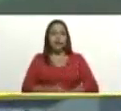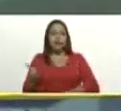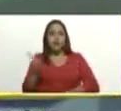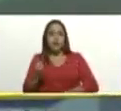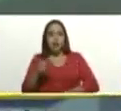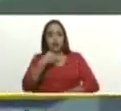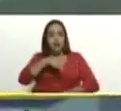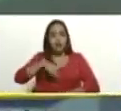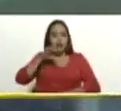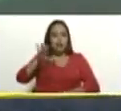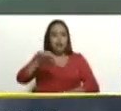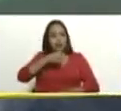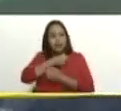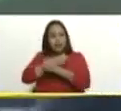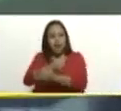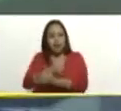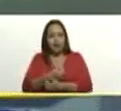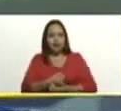Venezuela es nuestra patria amada.